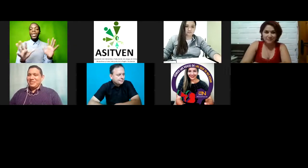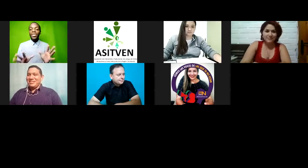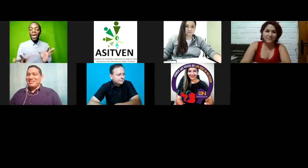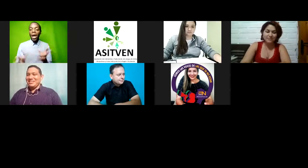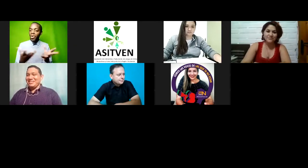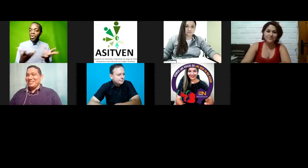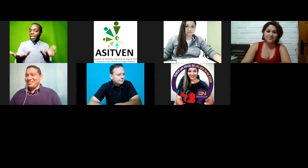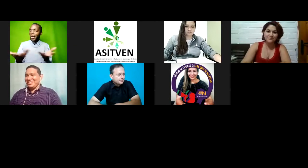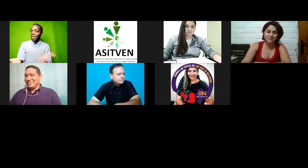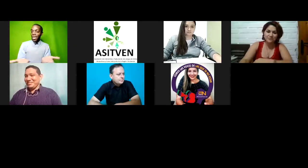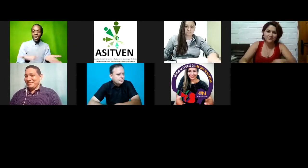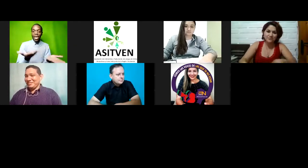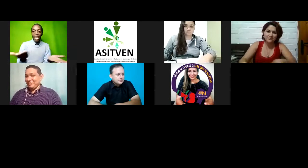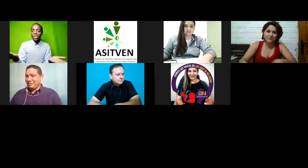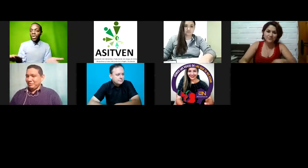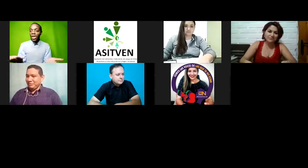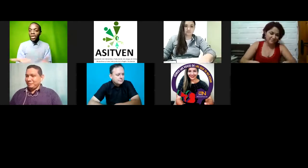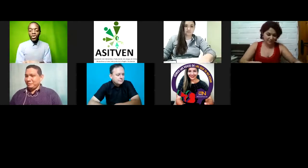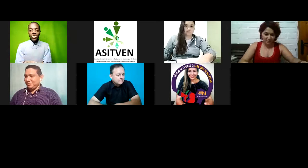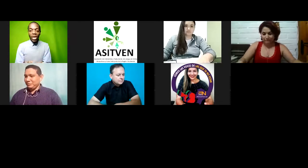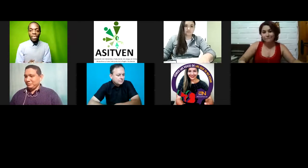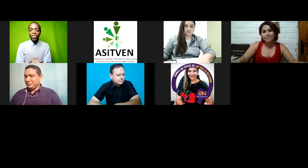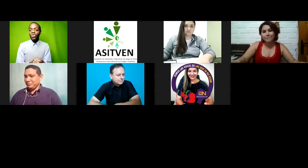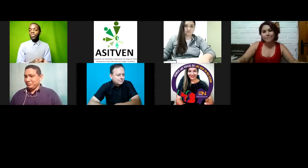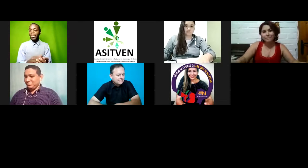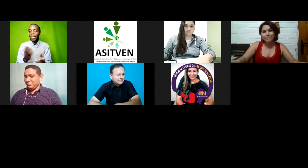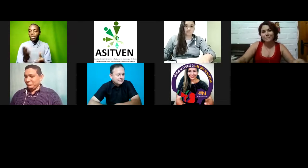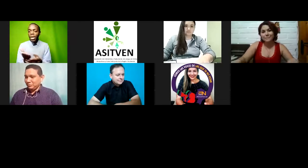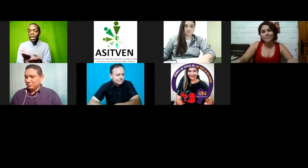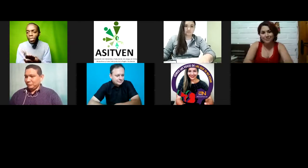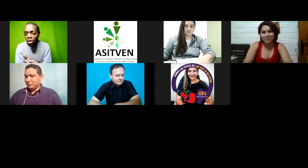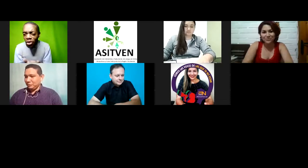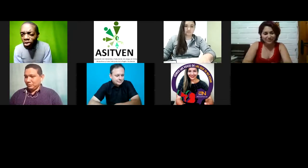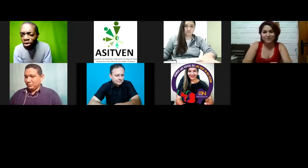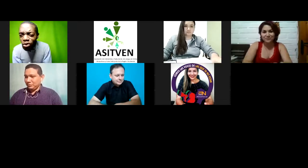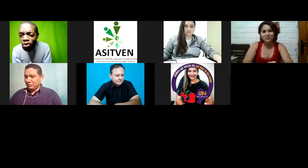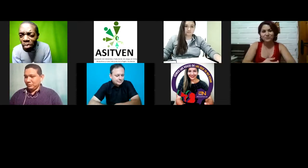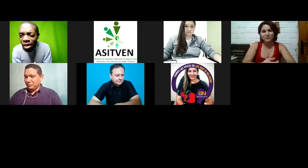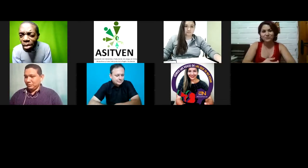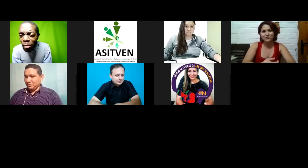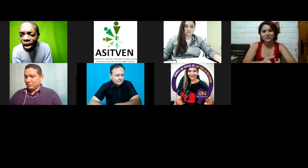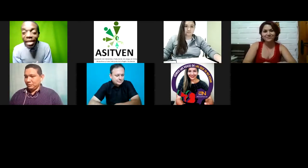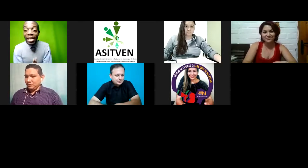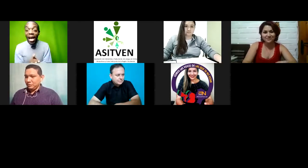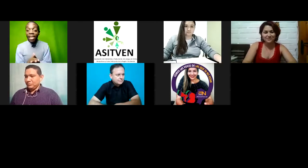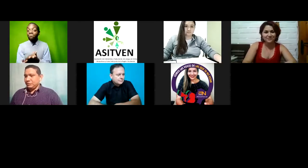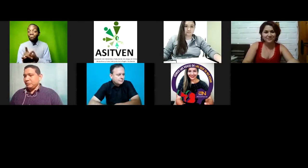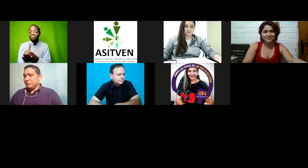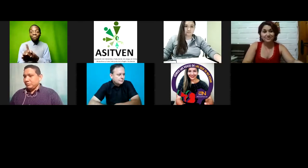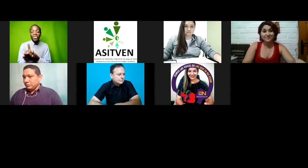vamos a hacer algo, ¿verdad? Porque hay personas que no conocemos. Por ejemplo, súmate por la